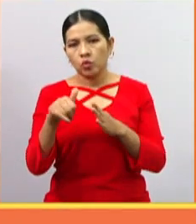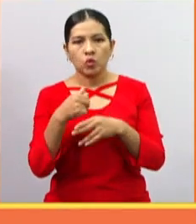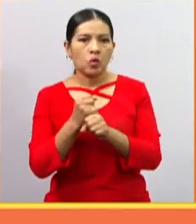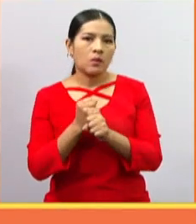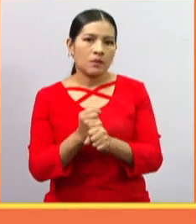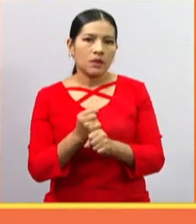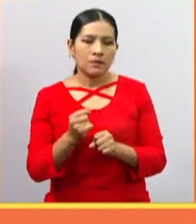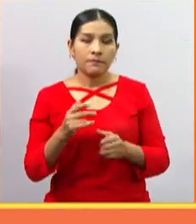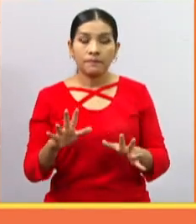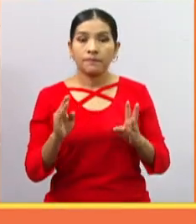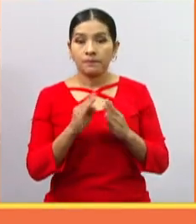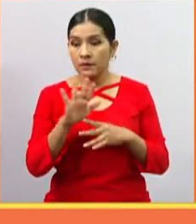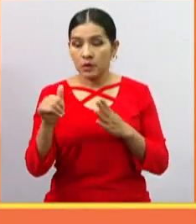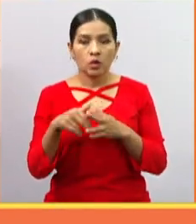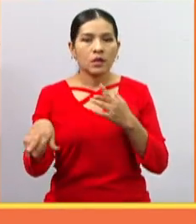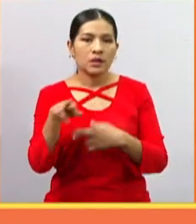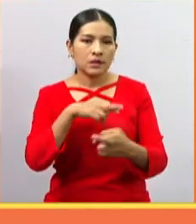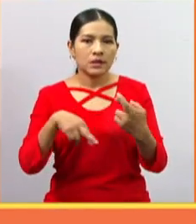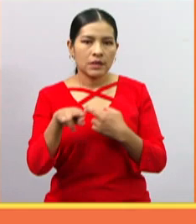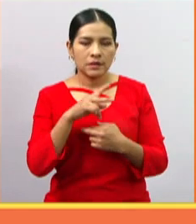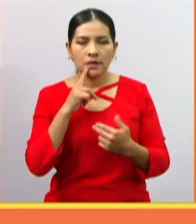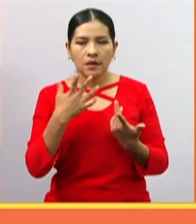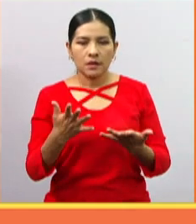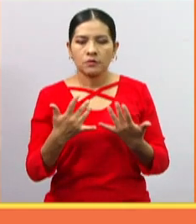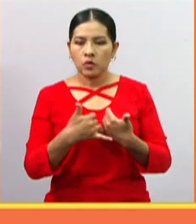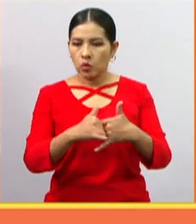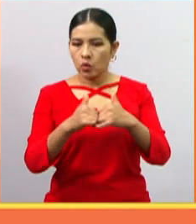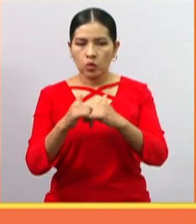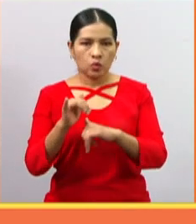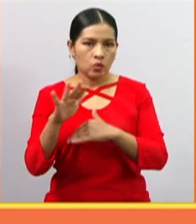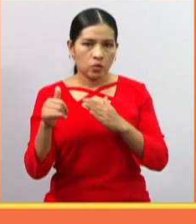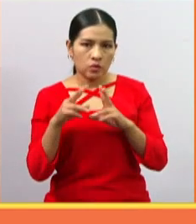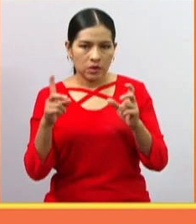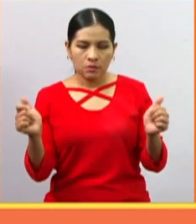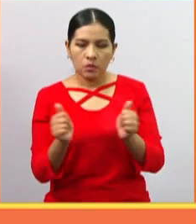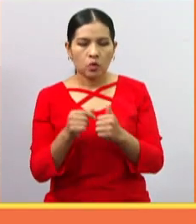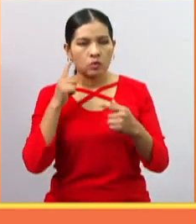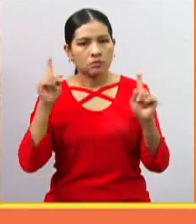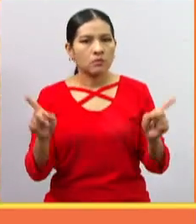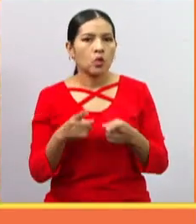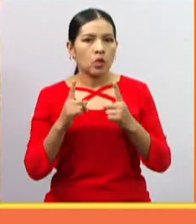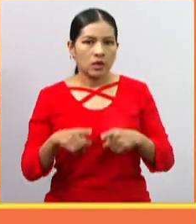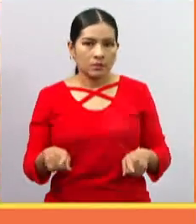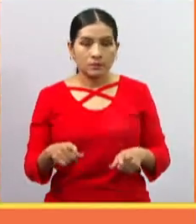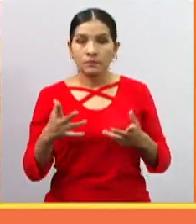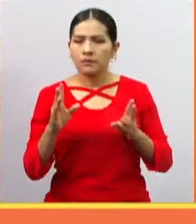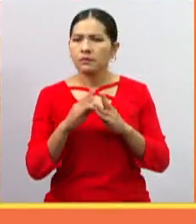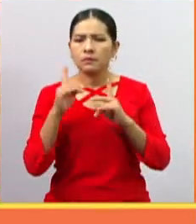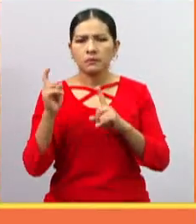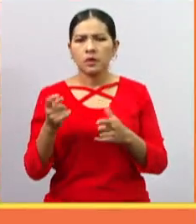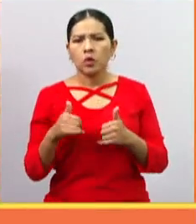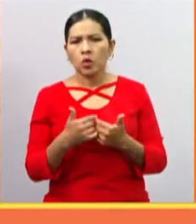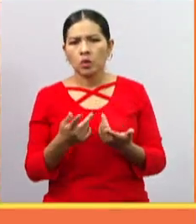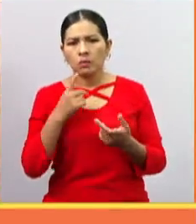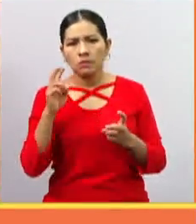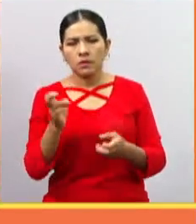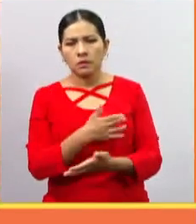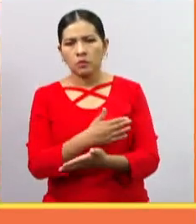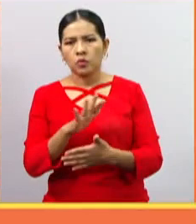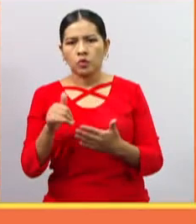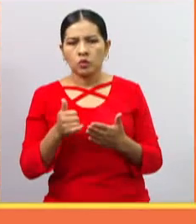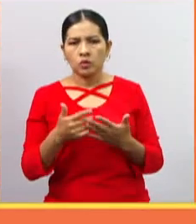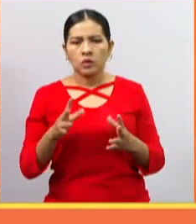así que es una relación continua, digamos así, con la orquesta. Además, cuando uno va y escucha toda la